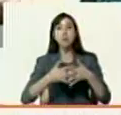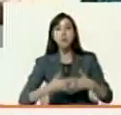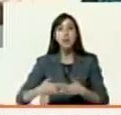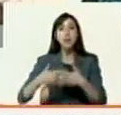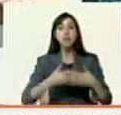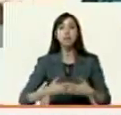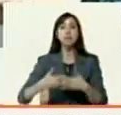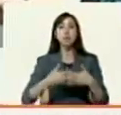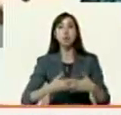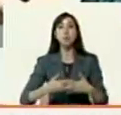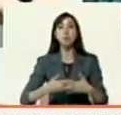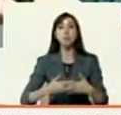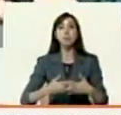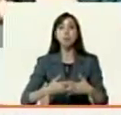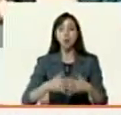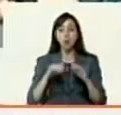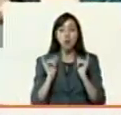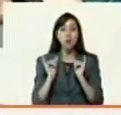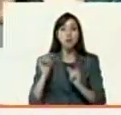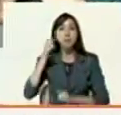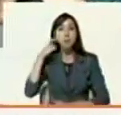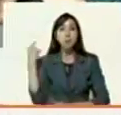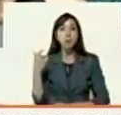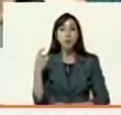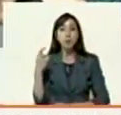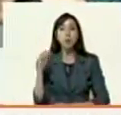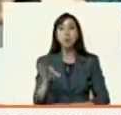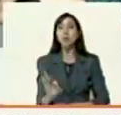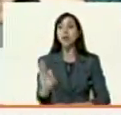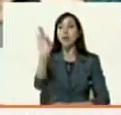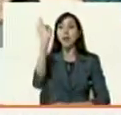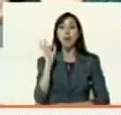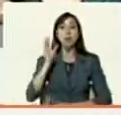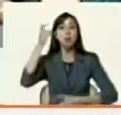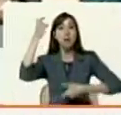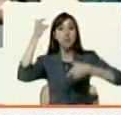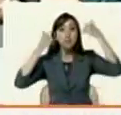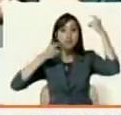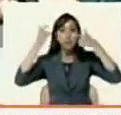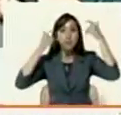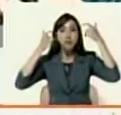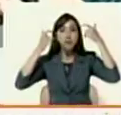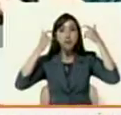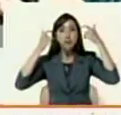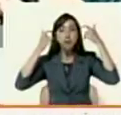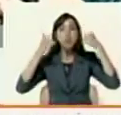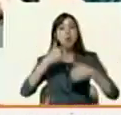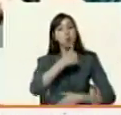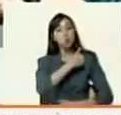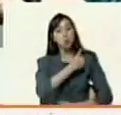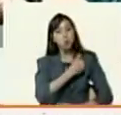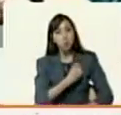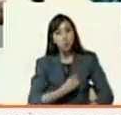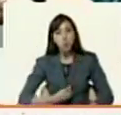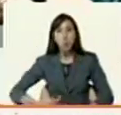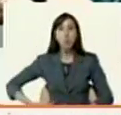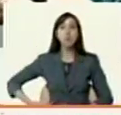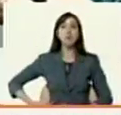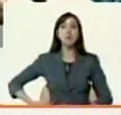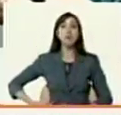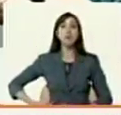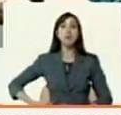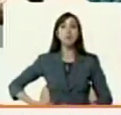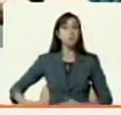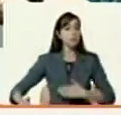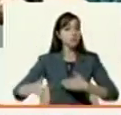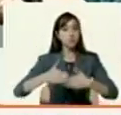pueblo ratificó a Hugo Chávez Frías como presidente de la República Bolivariana de Venezuela, a pesar de todos los intentos de